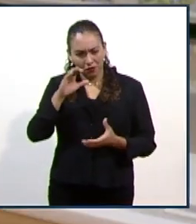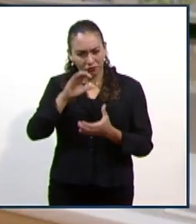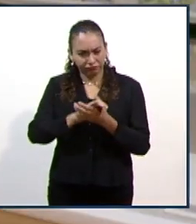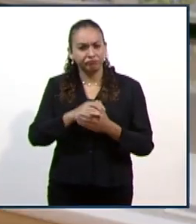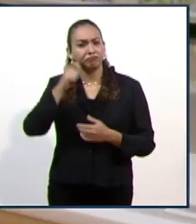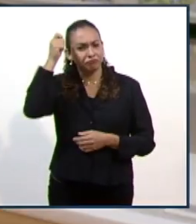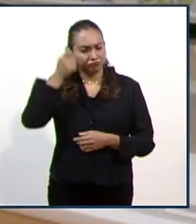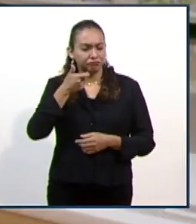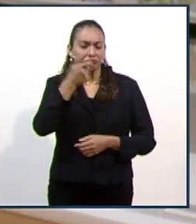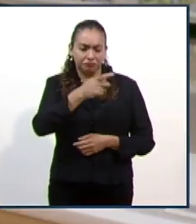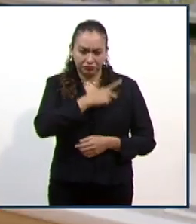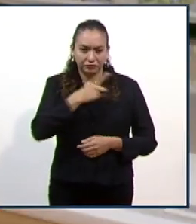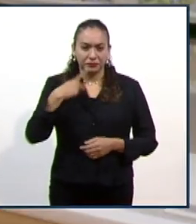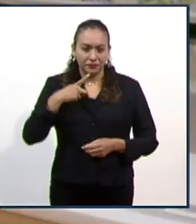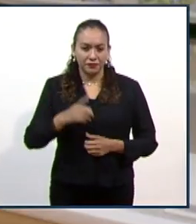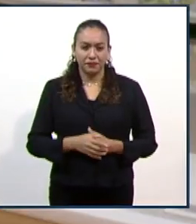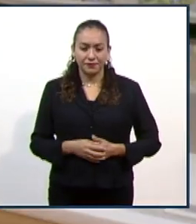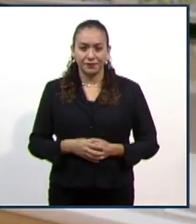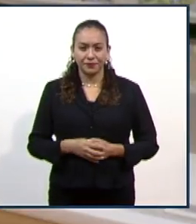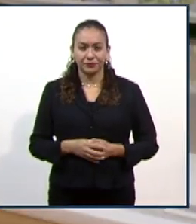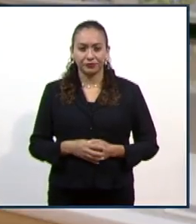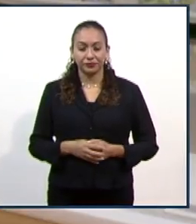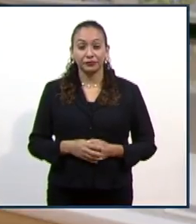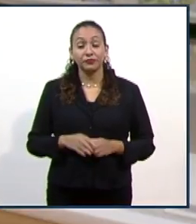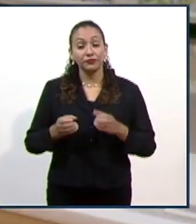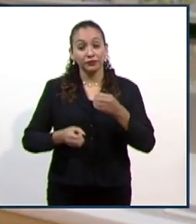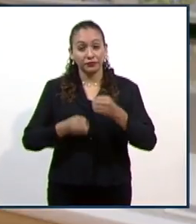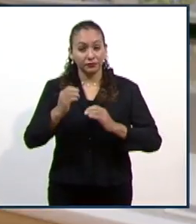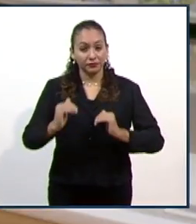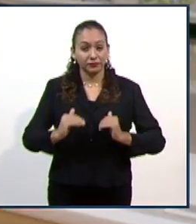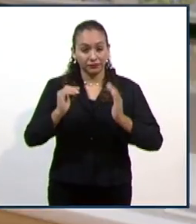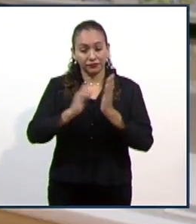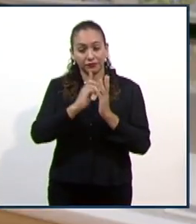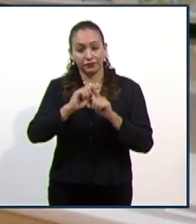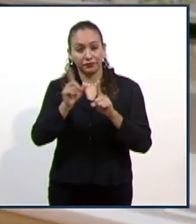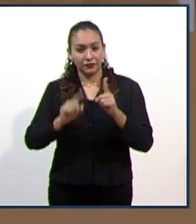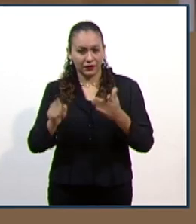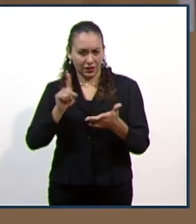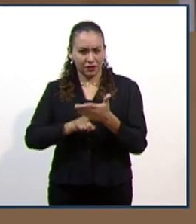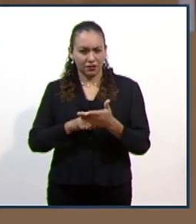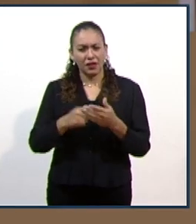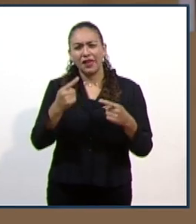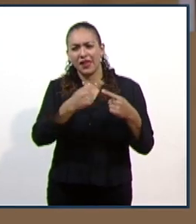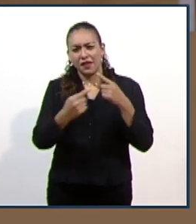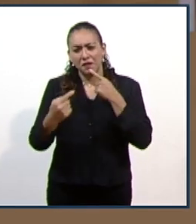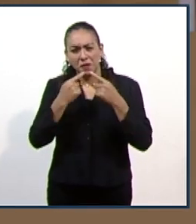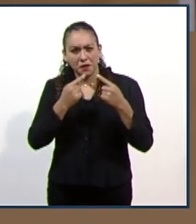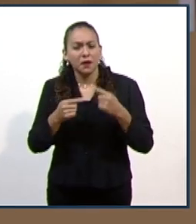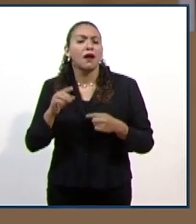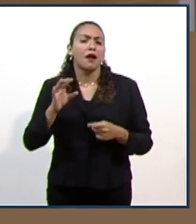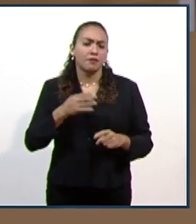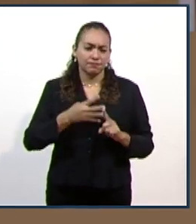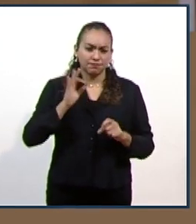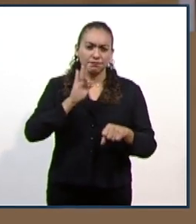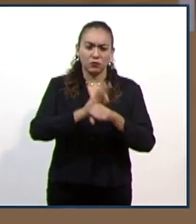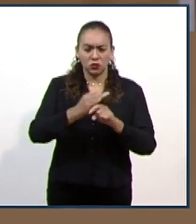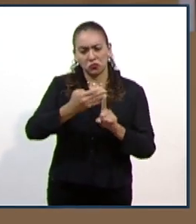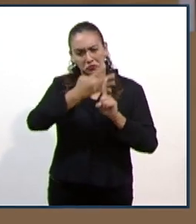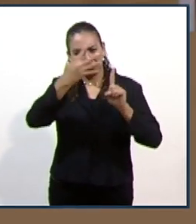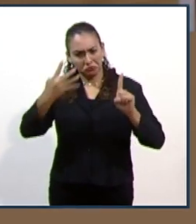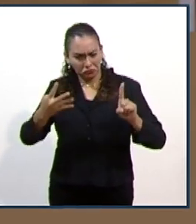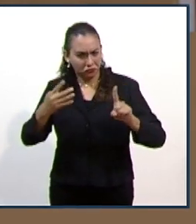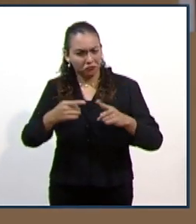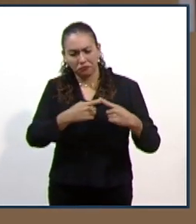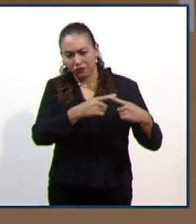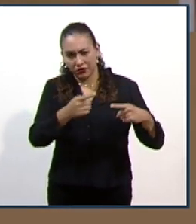La Suprema Corte, a través de diversos criterios, ha promovido y garantizado los derechos de las personas de la diversidad sexual y su inclusión